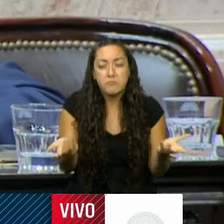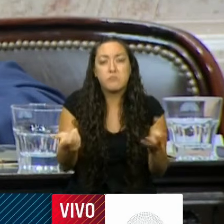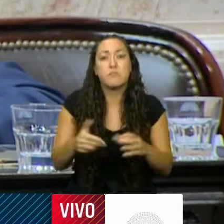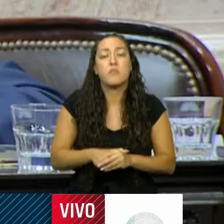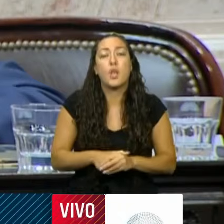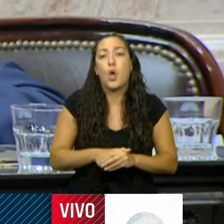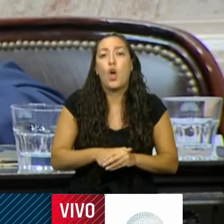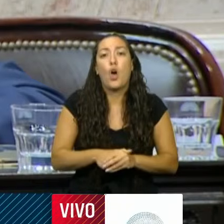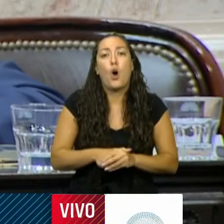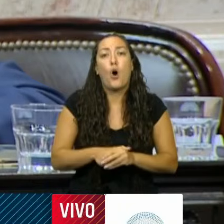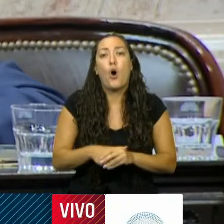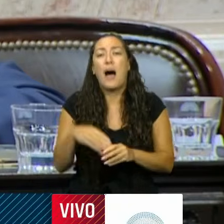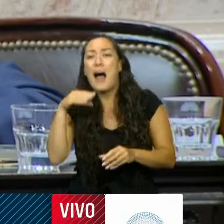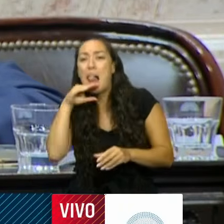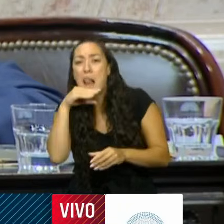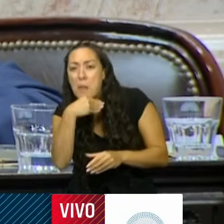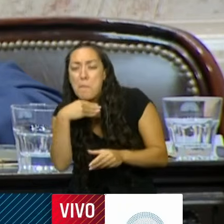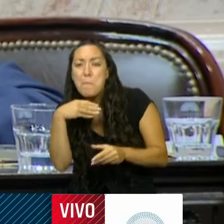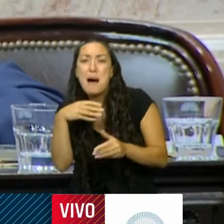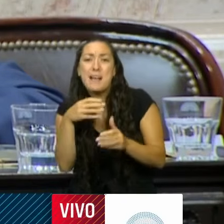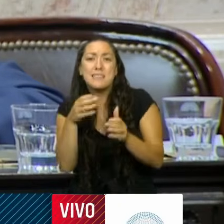son pequeños almacenes.